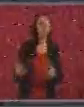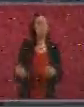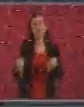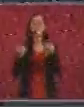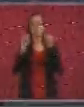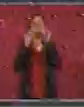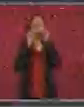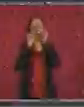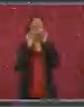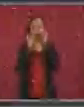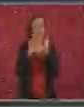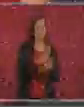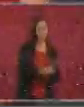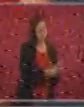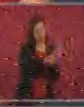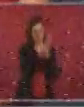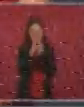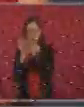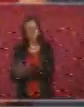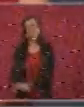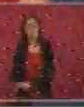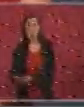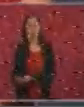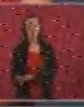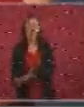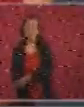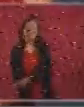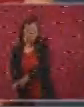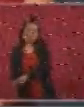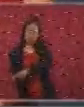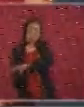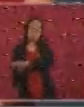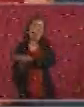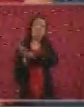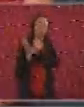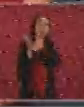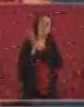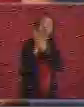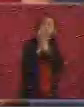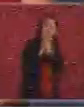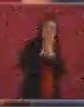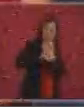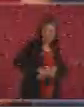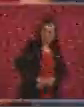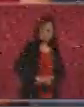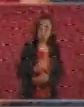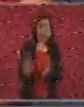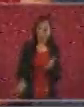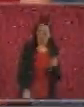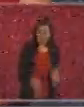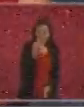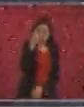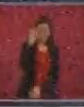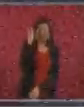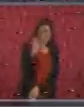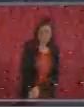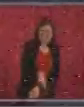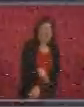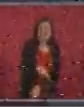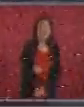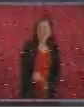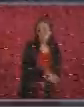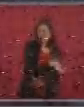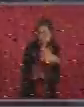a nivel local, el partido que gobierna el estado ya está trabajando en ese sentido. Del gobierno federal no acaba de